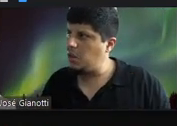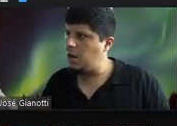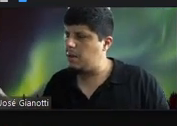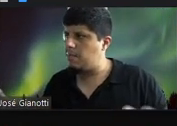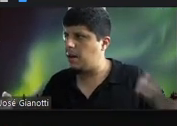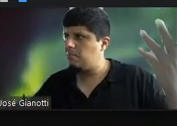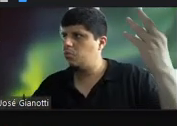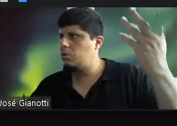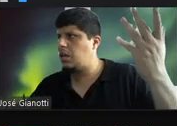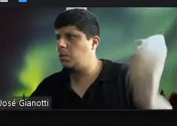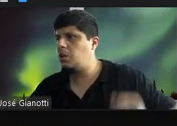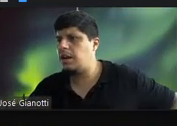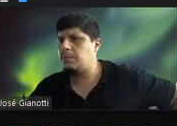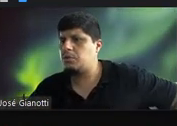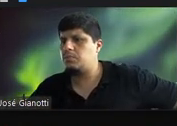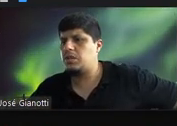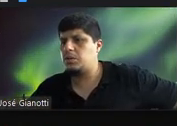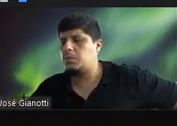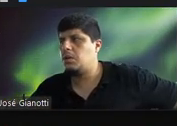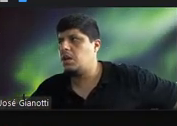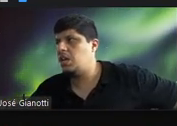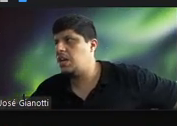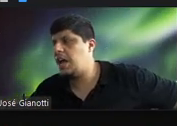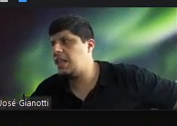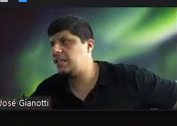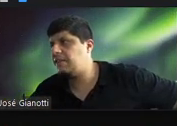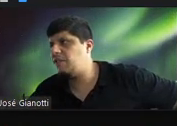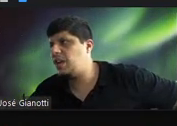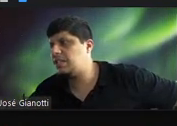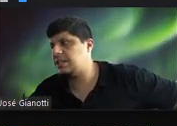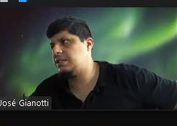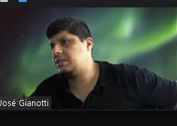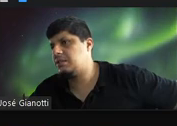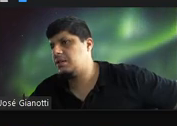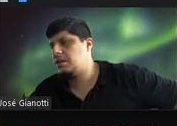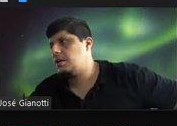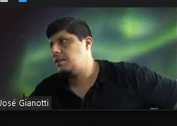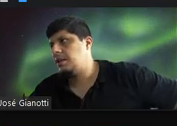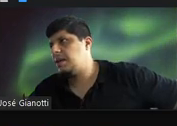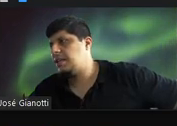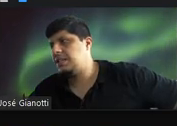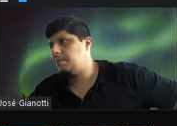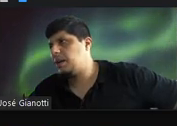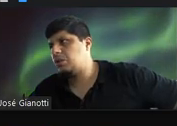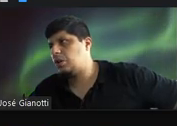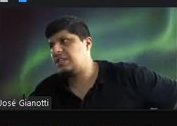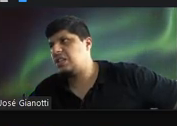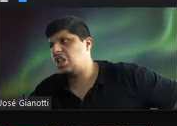transmitiendo la misma. Un saludito y hablamos. Chau, chau. Y nada de esas fiestas.